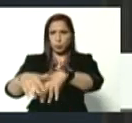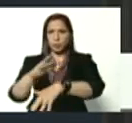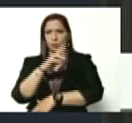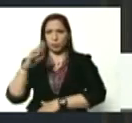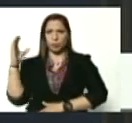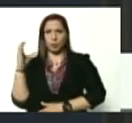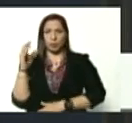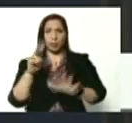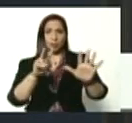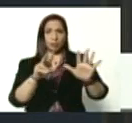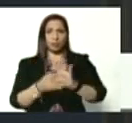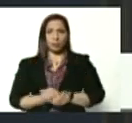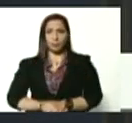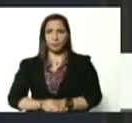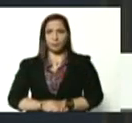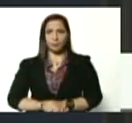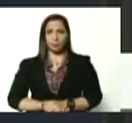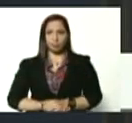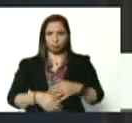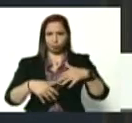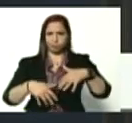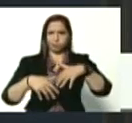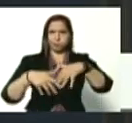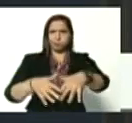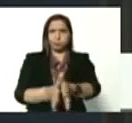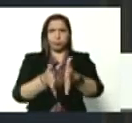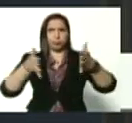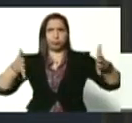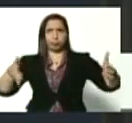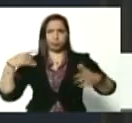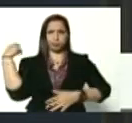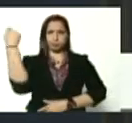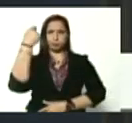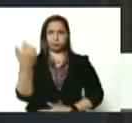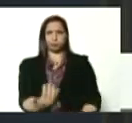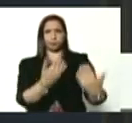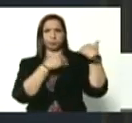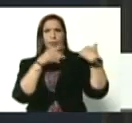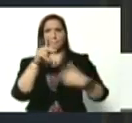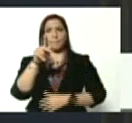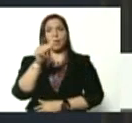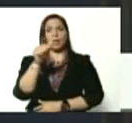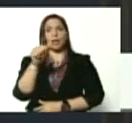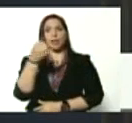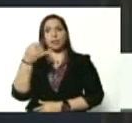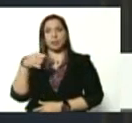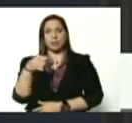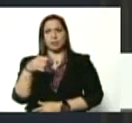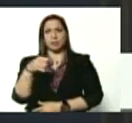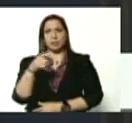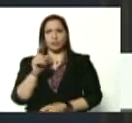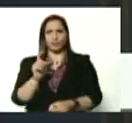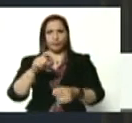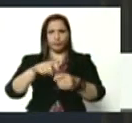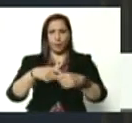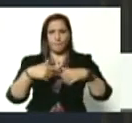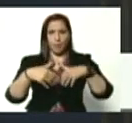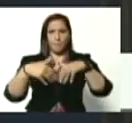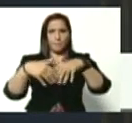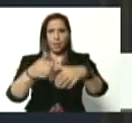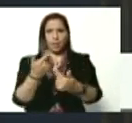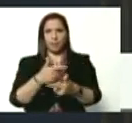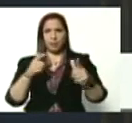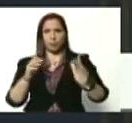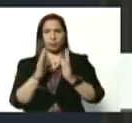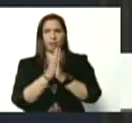el contingente de combatientes llaneros que comanda el general josé antonio páez llega a la concentración del ejército libertador en san carlos